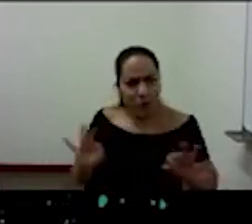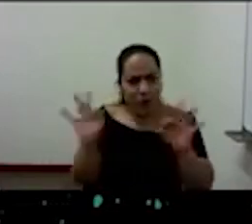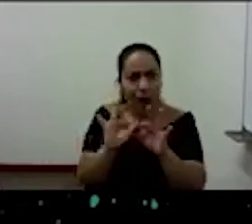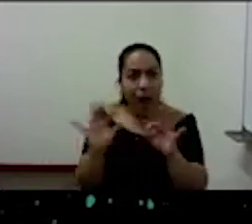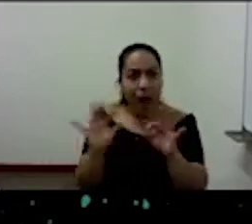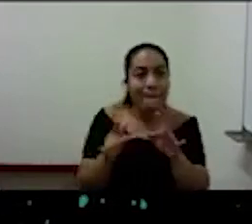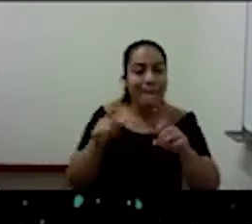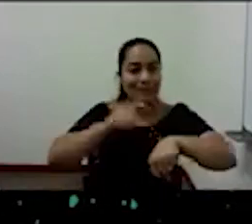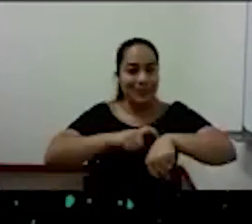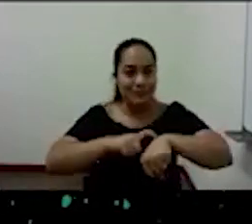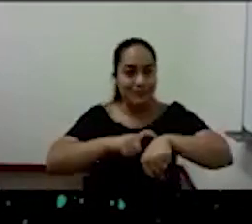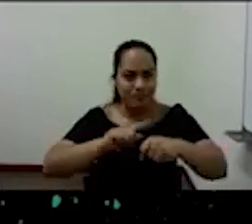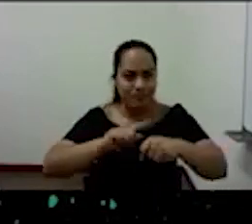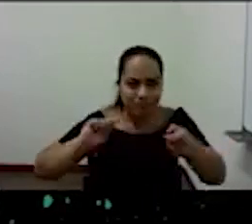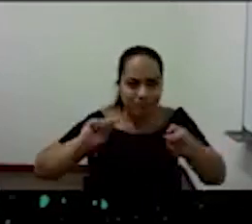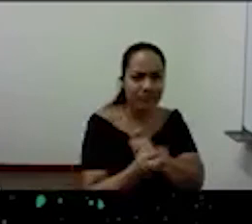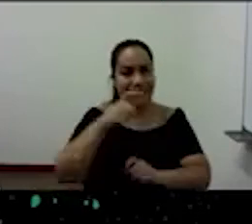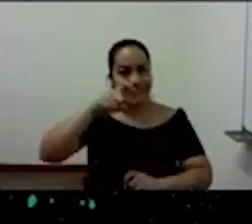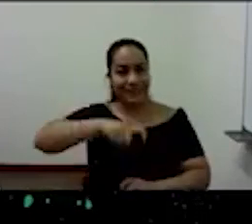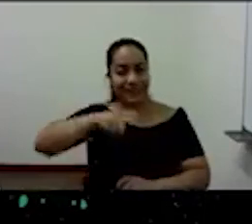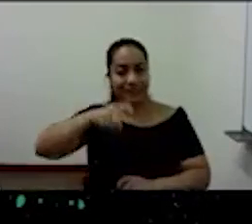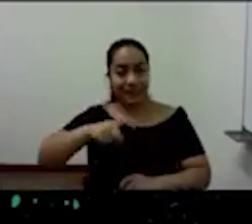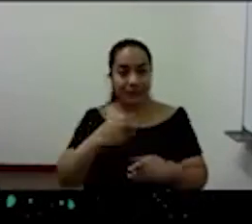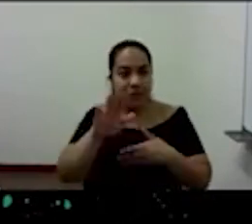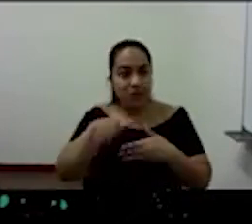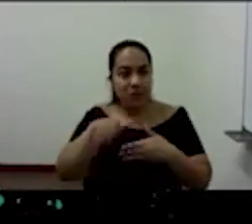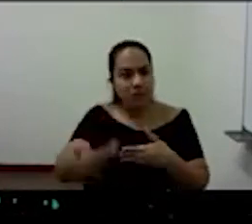generar un cambio, terminan